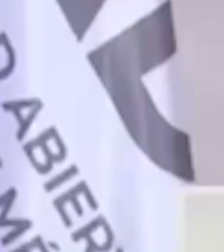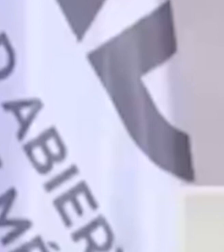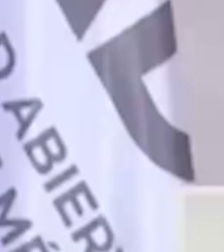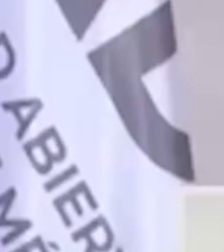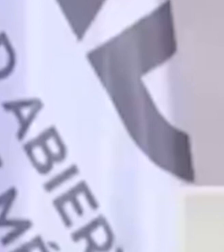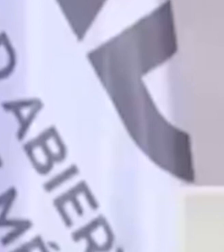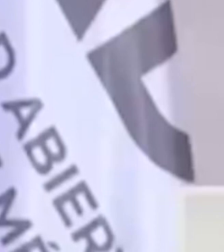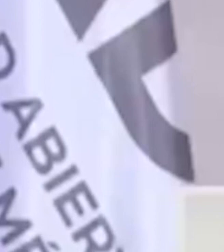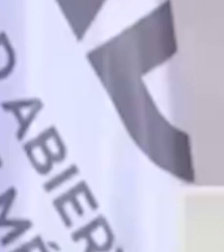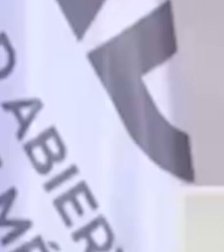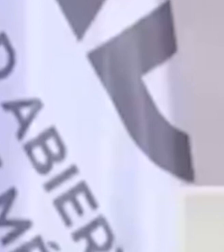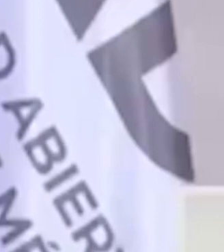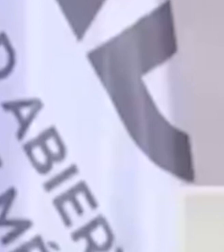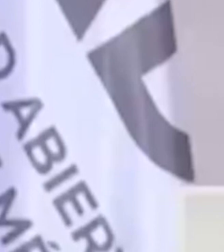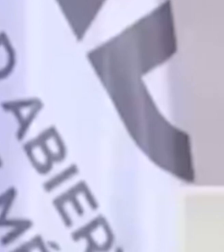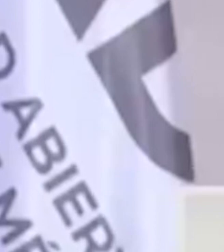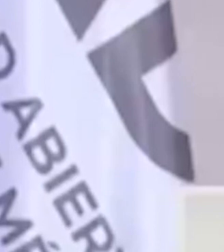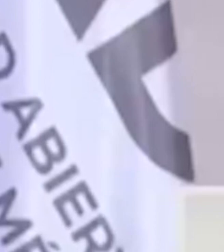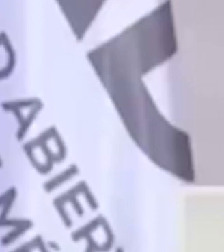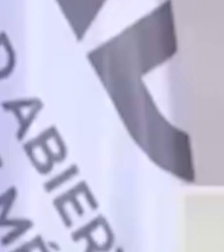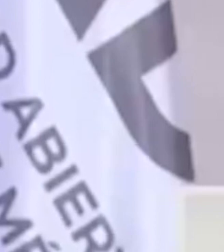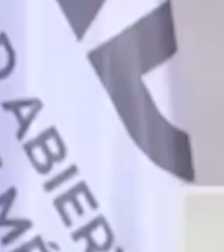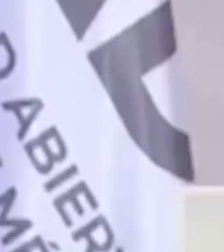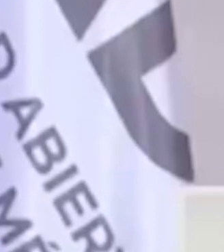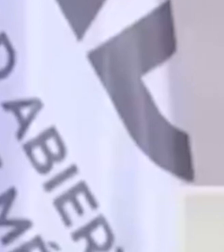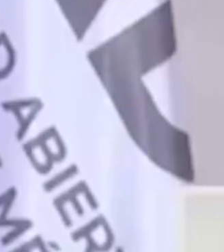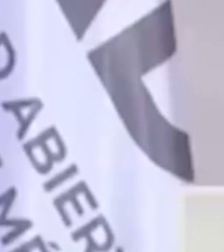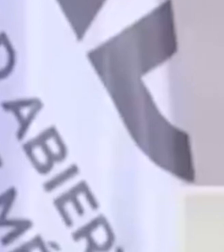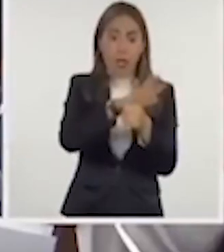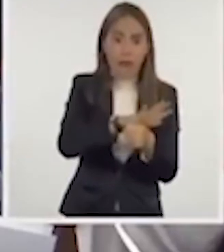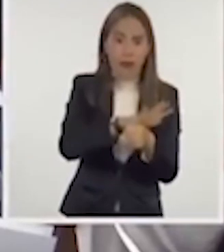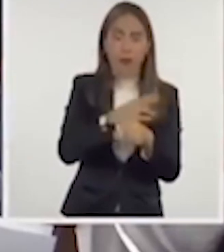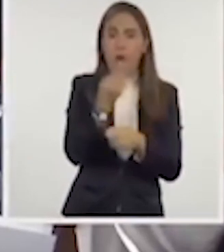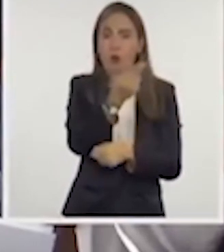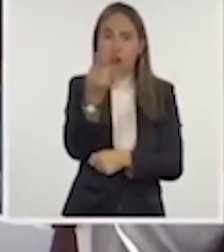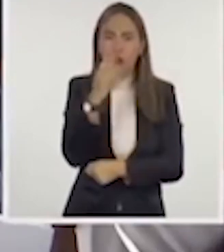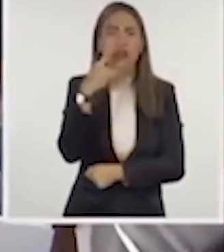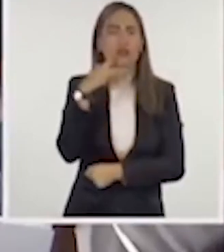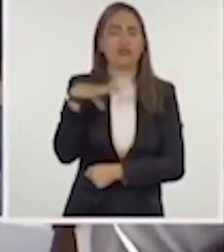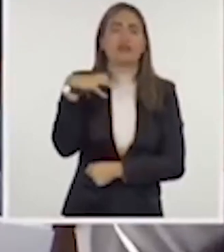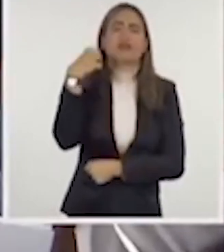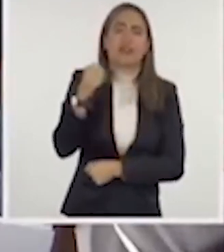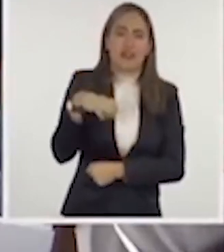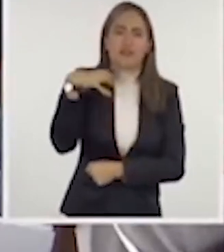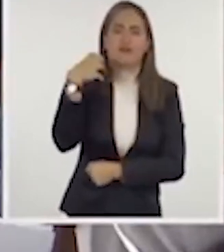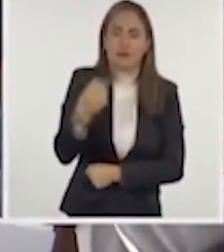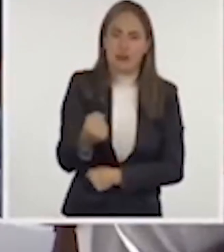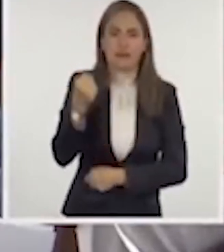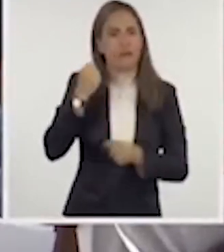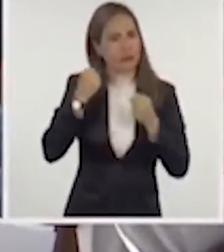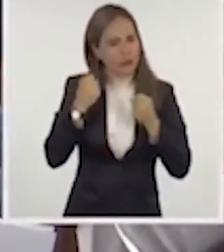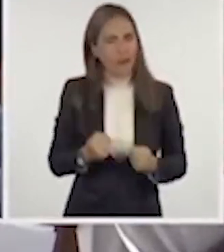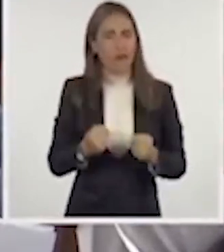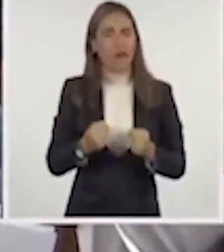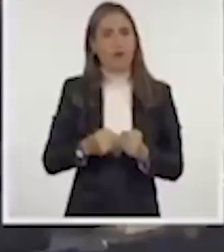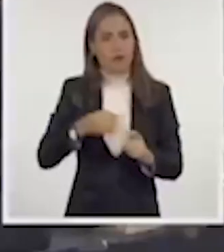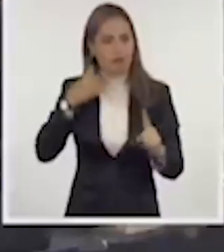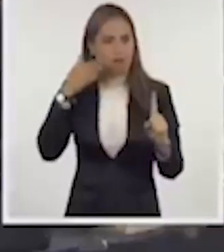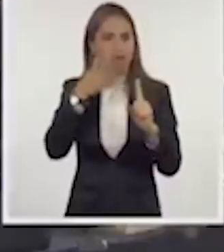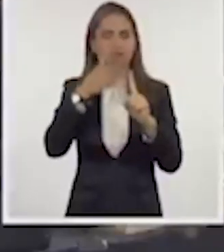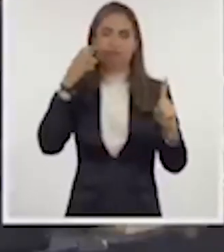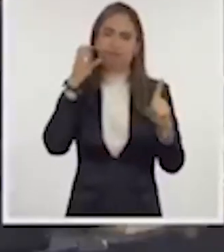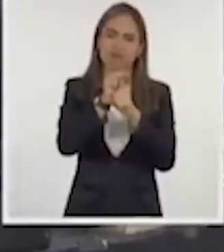Ceja, quien expresó su felicitación a las egresadas y egresados y reconoció que tanto la SEP como la Secretaría de